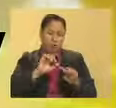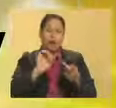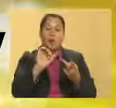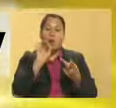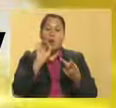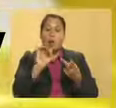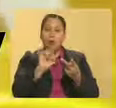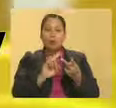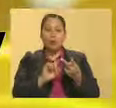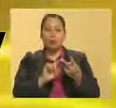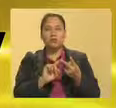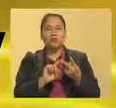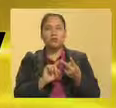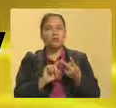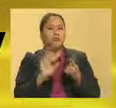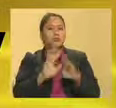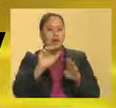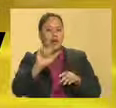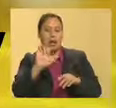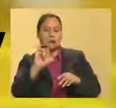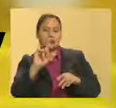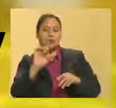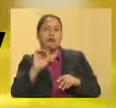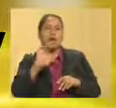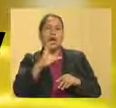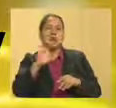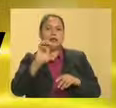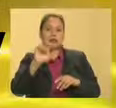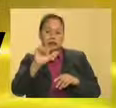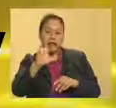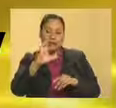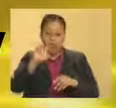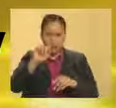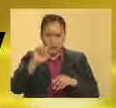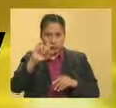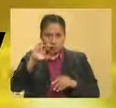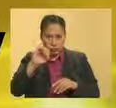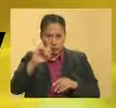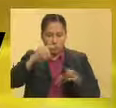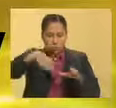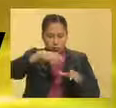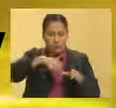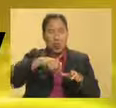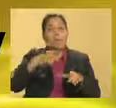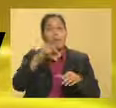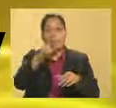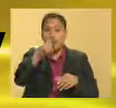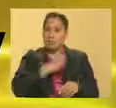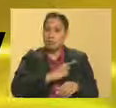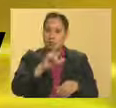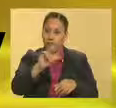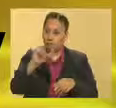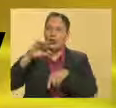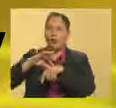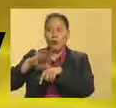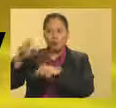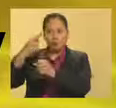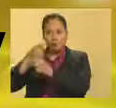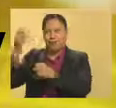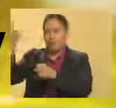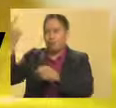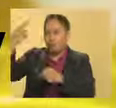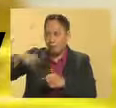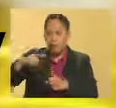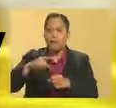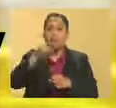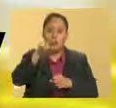solución ácido acético diluido, obviamente esto tiene que ser prescrito por el médico, claro, en donde tú te puedes poner